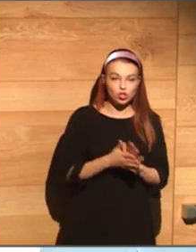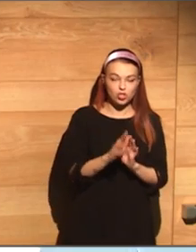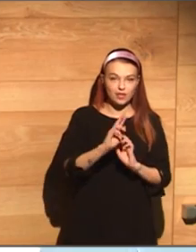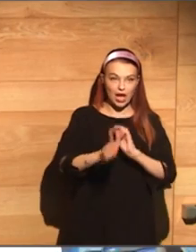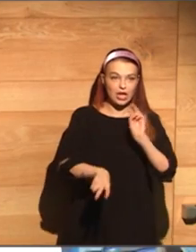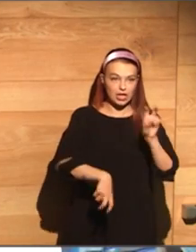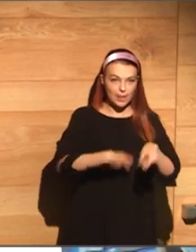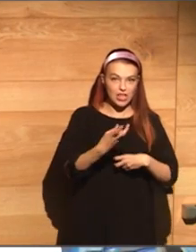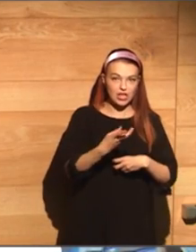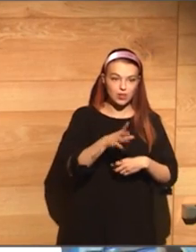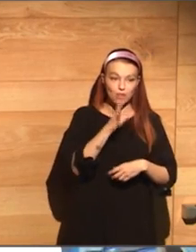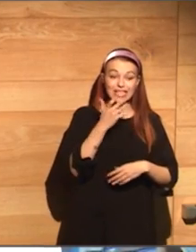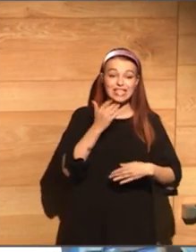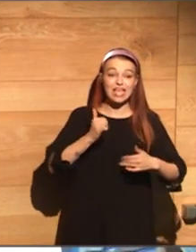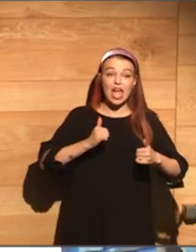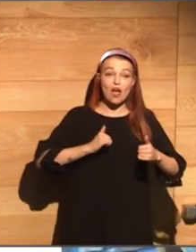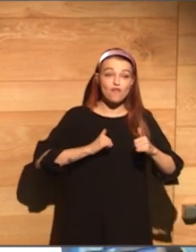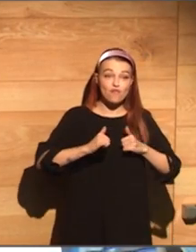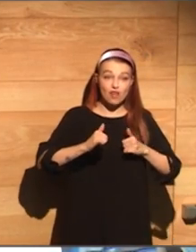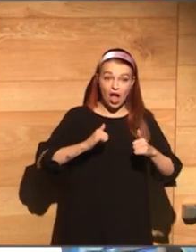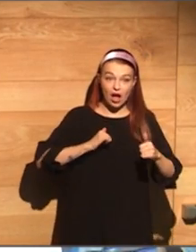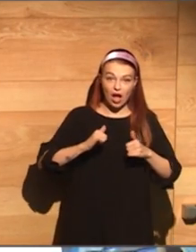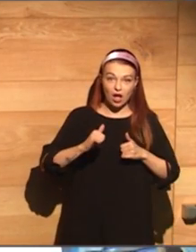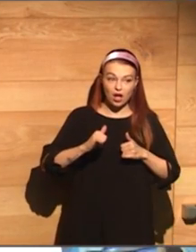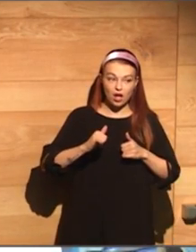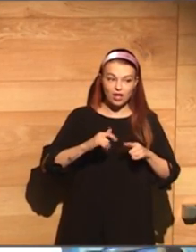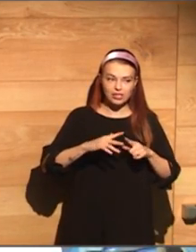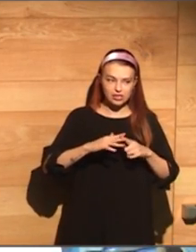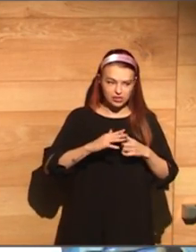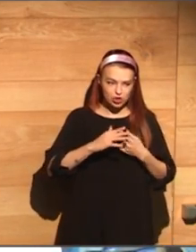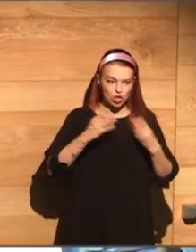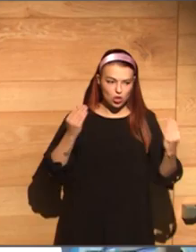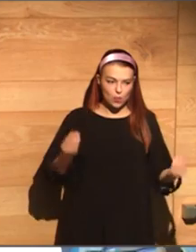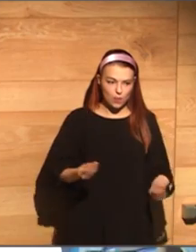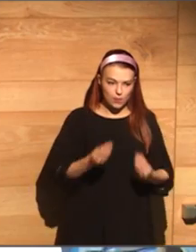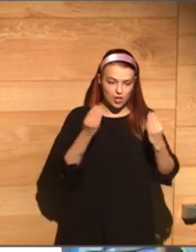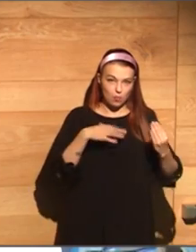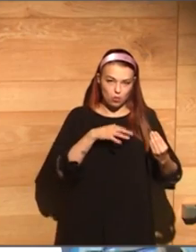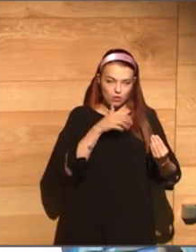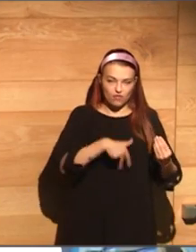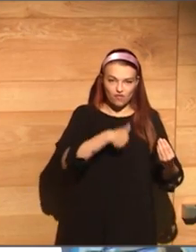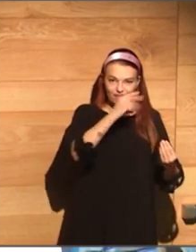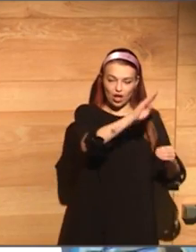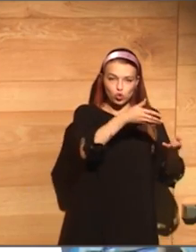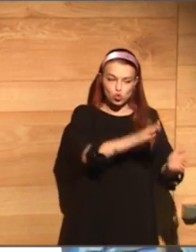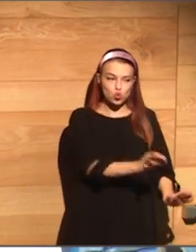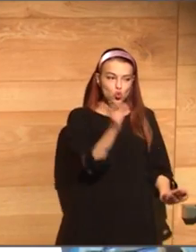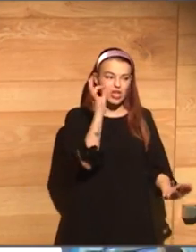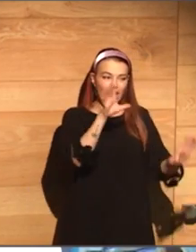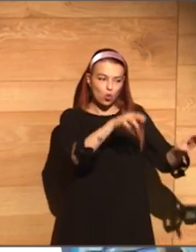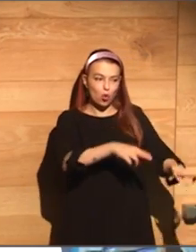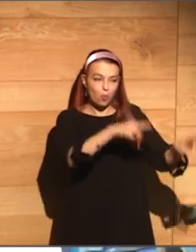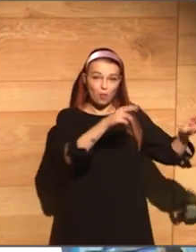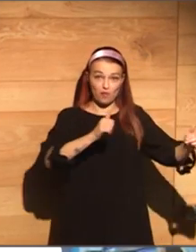más tontería. O sea, si Fraga consiguió sobrevivir a eso, a pegarle un tiro en el culo a la hija de Franco, yo creo que, bueno,